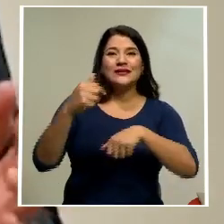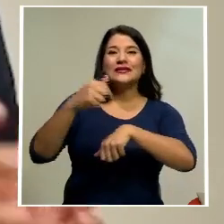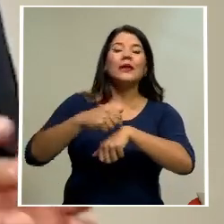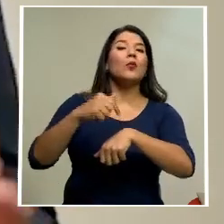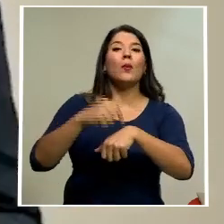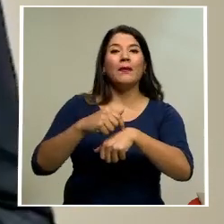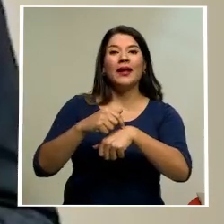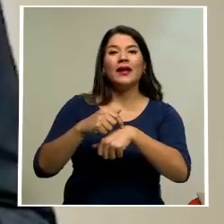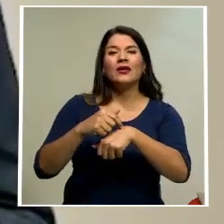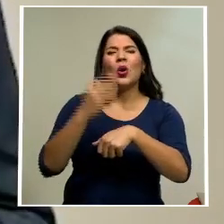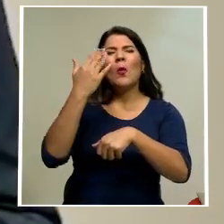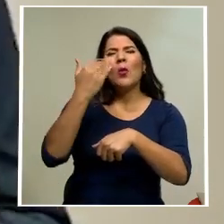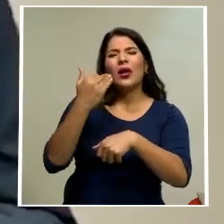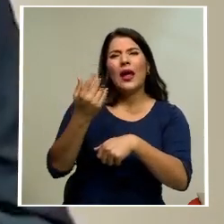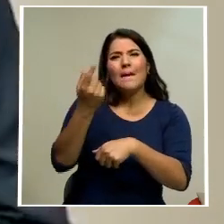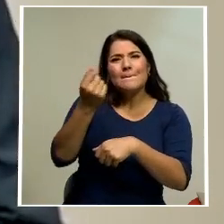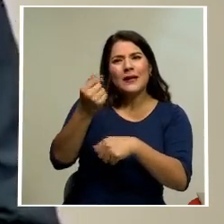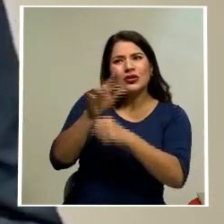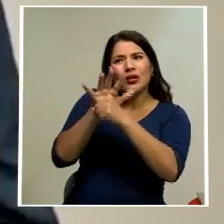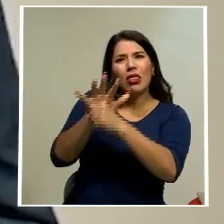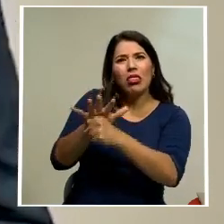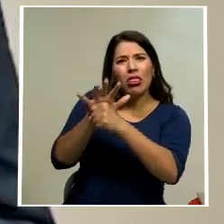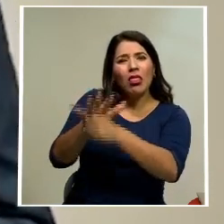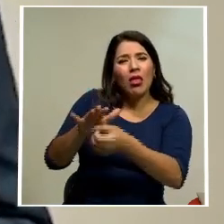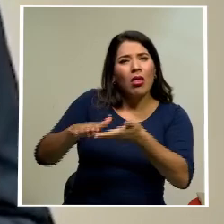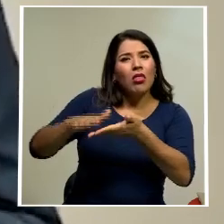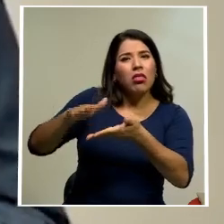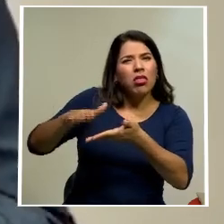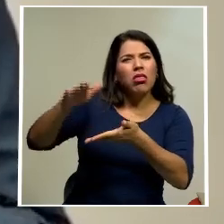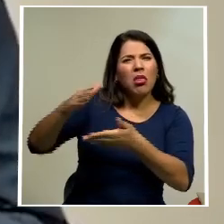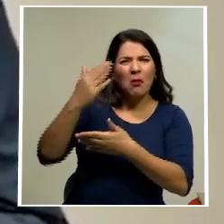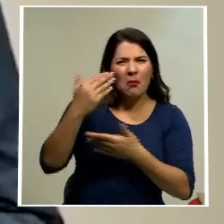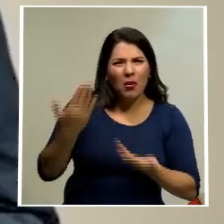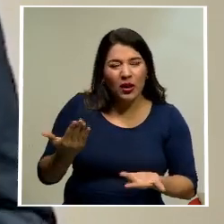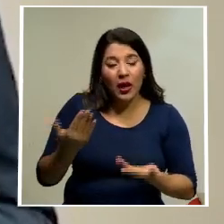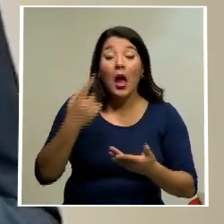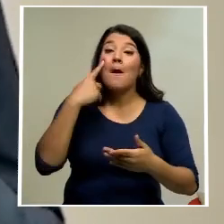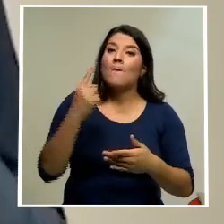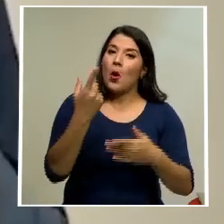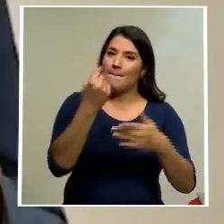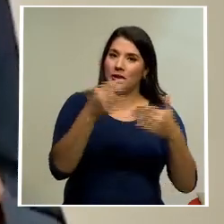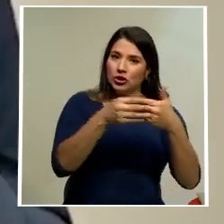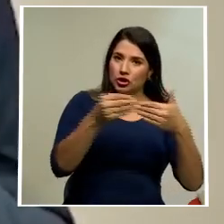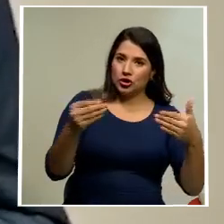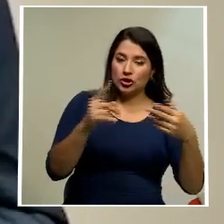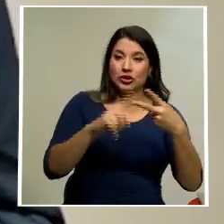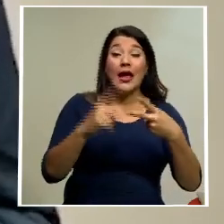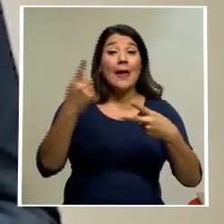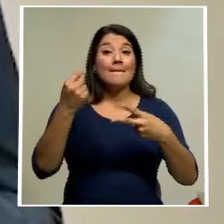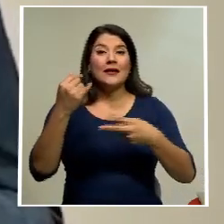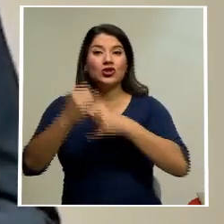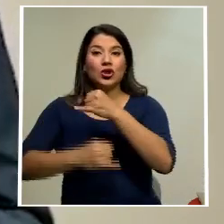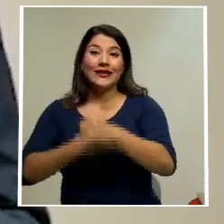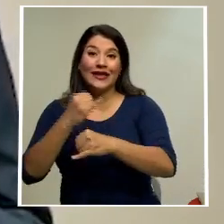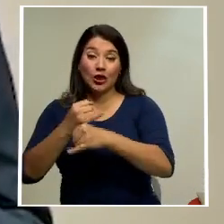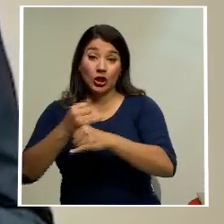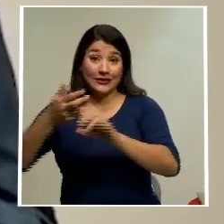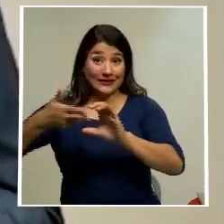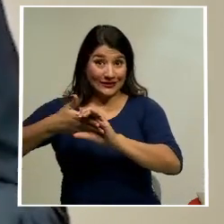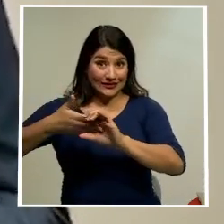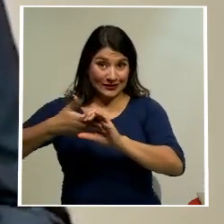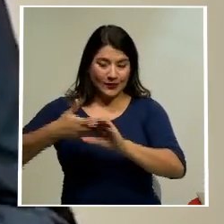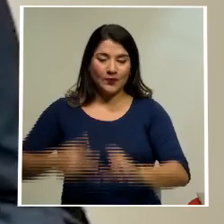empujando al alza los precios internos tienen que ver precisamente con el tipo de cambio y con el precio internacional de los